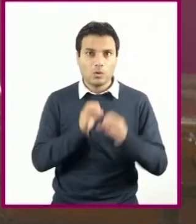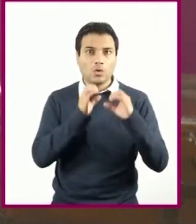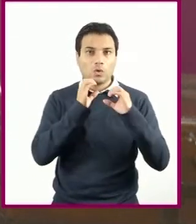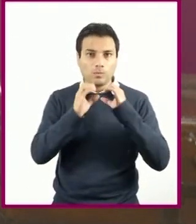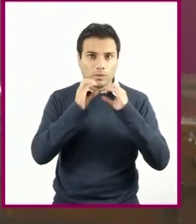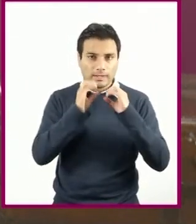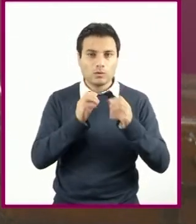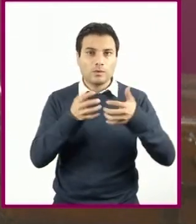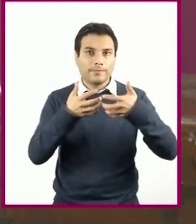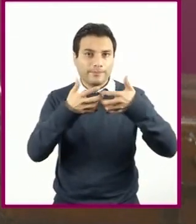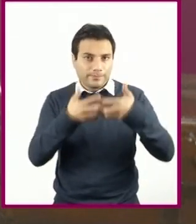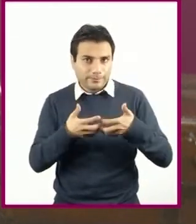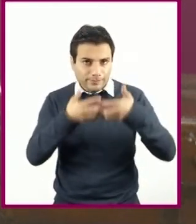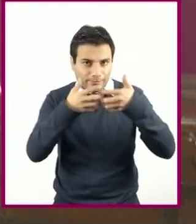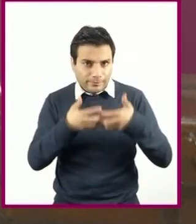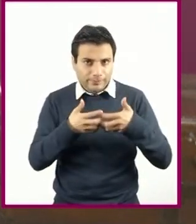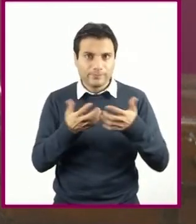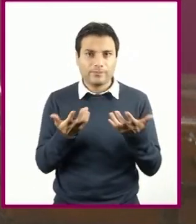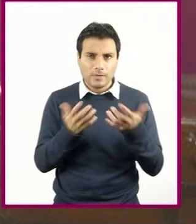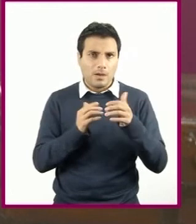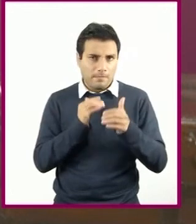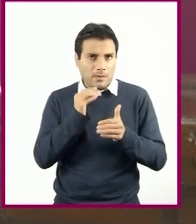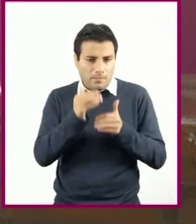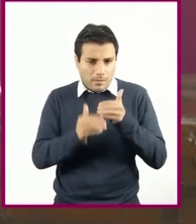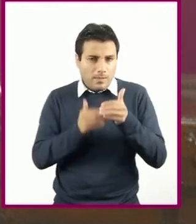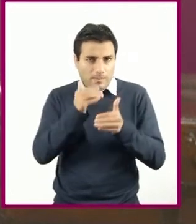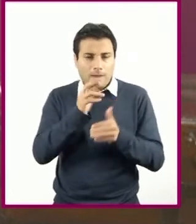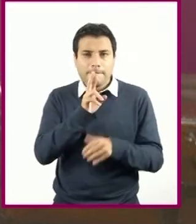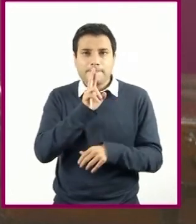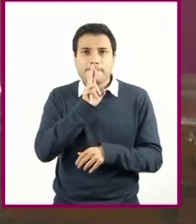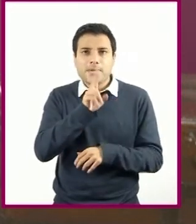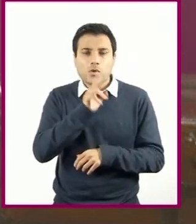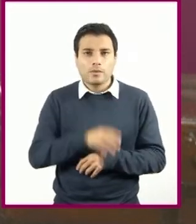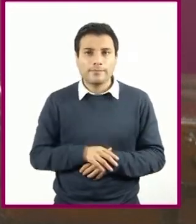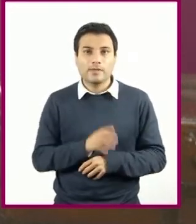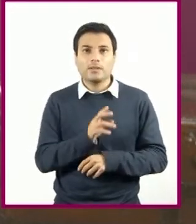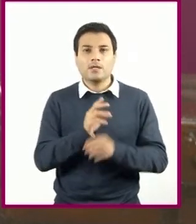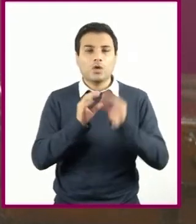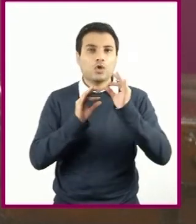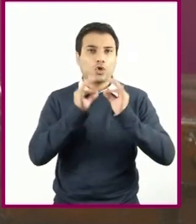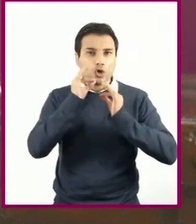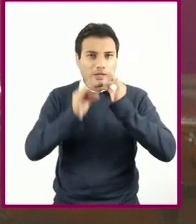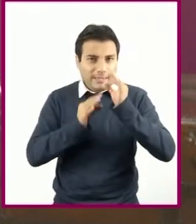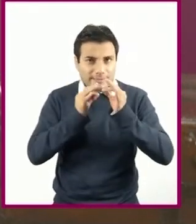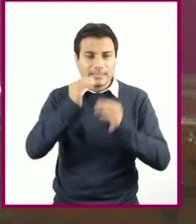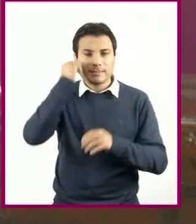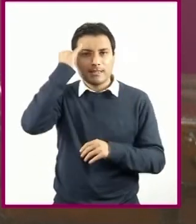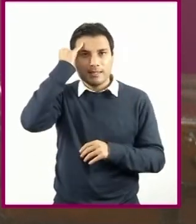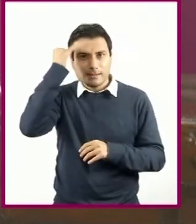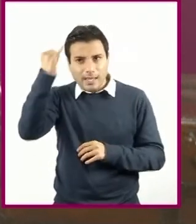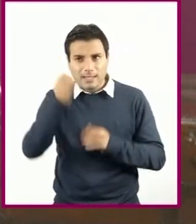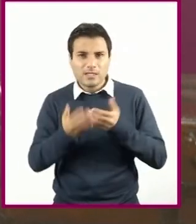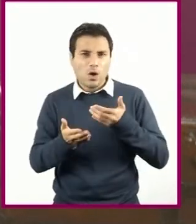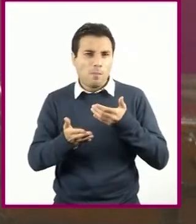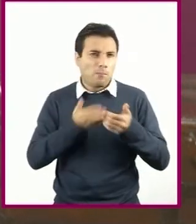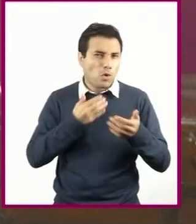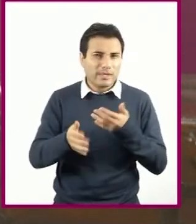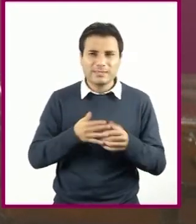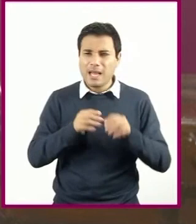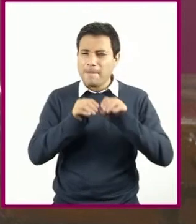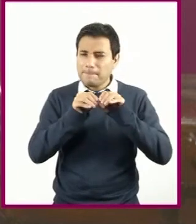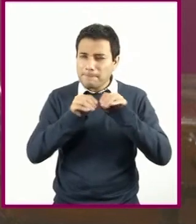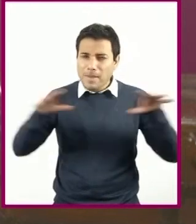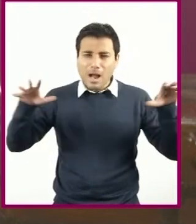la industrialización siguió su curso y así noticias, ideas o modas corrían a